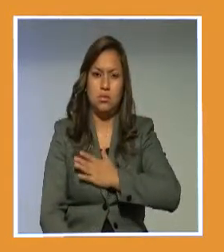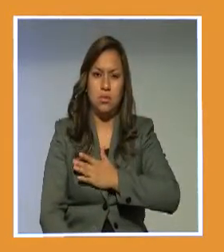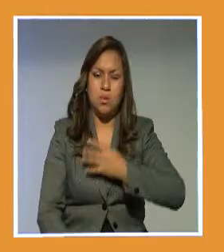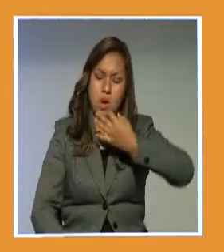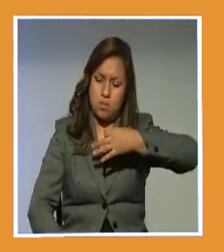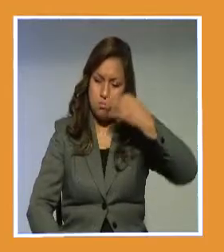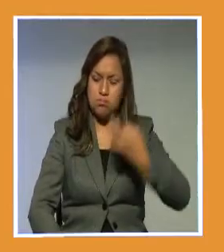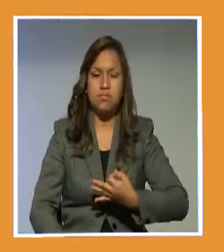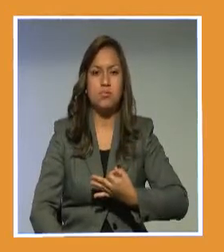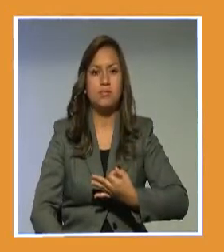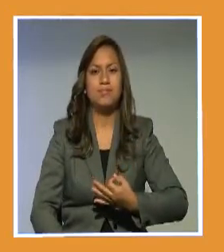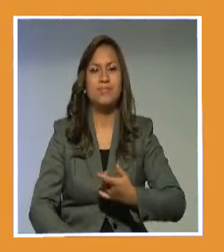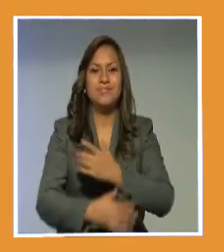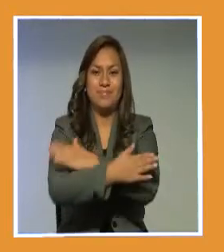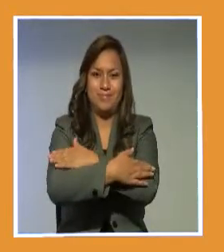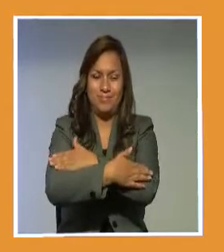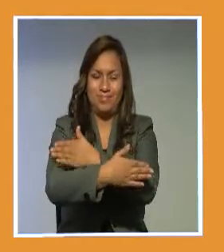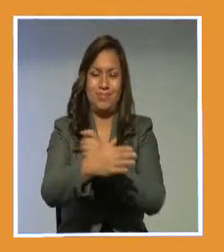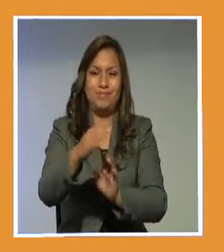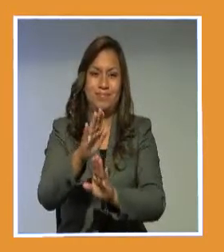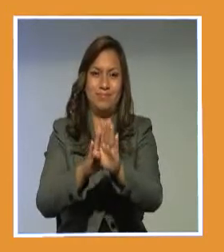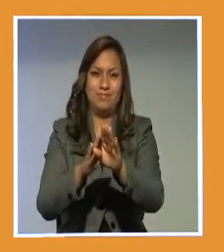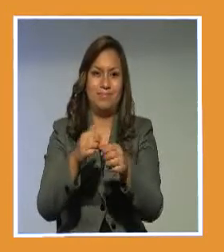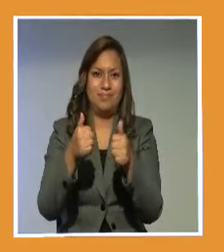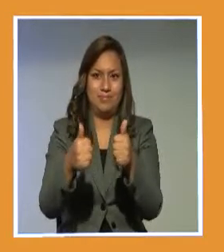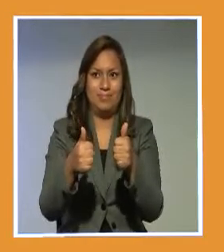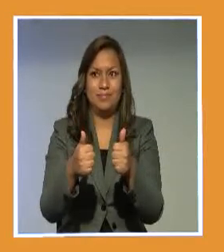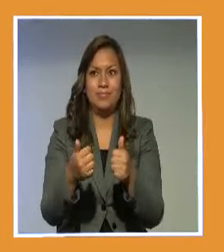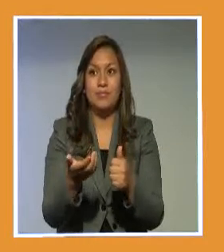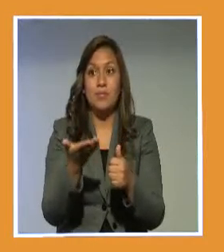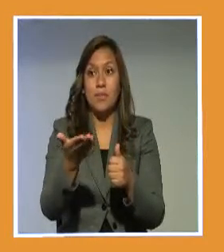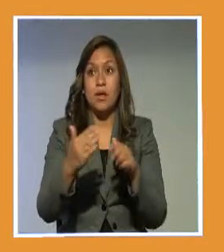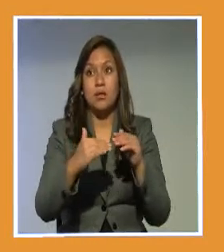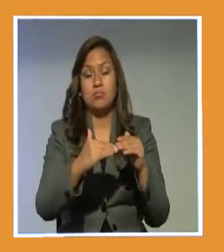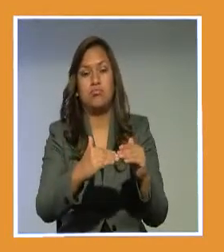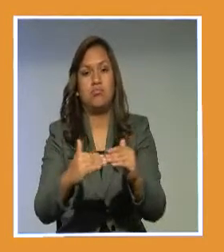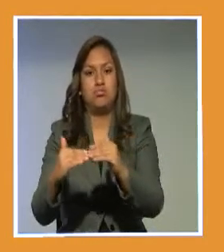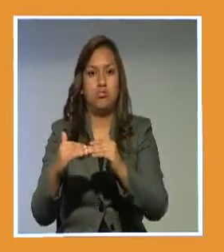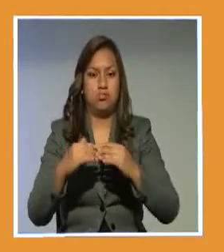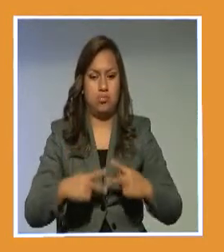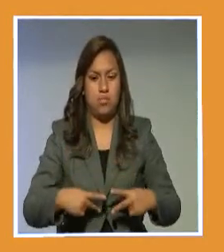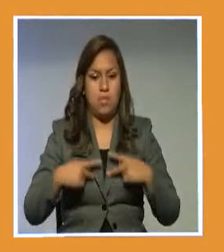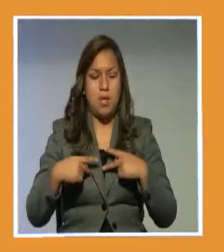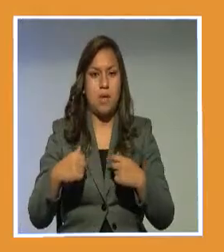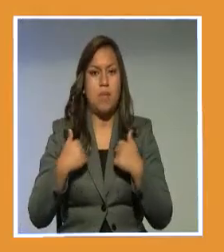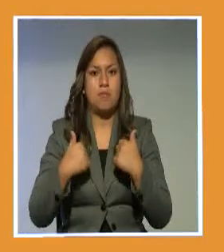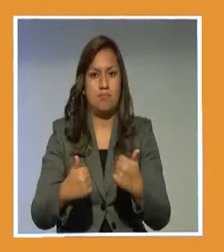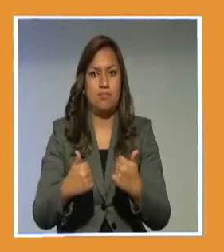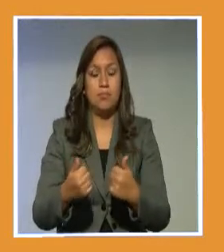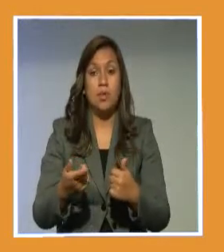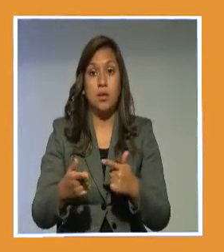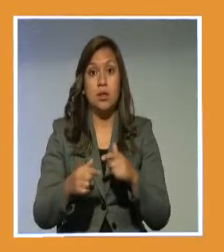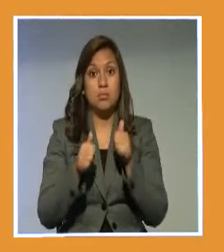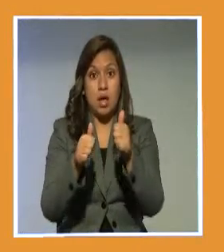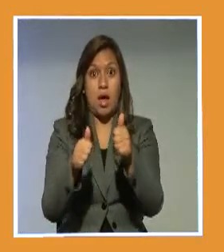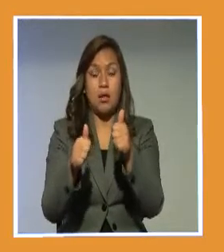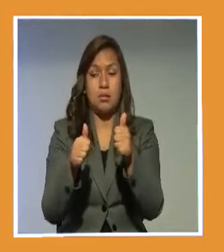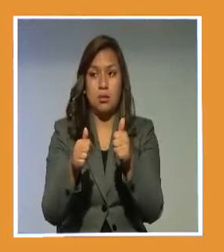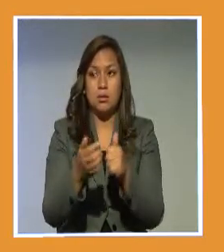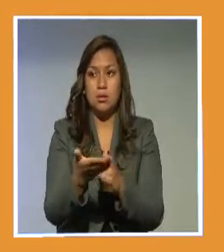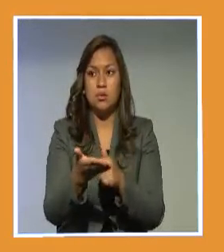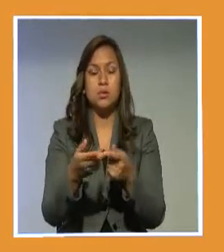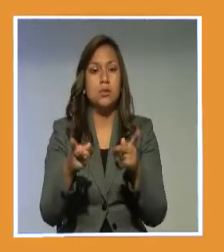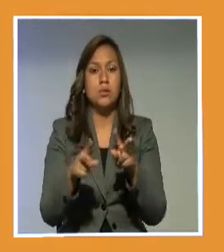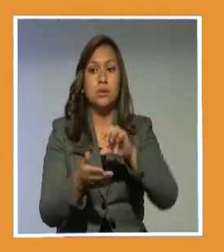para usted, Presidenta Gabriela, y también a todas las personas que hacen posible que la democracia sea viva, desde las candidaturas y, por supuesto,